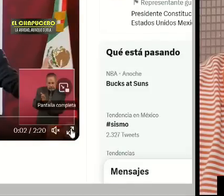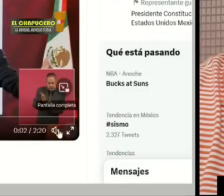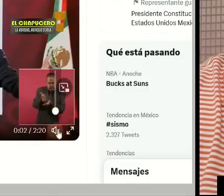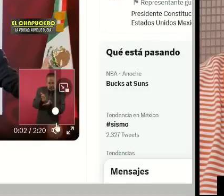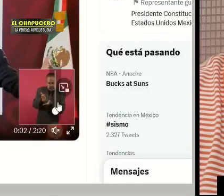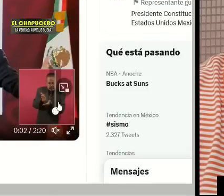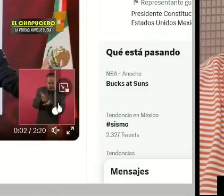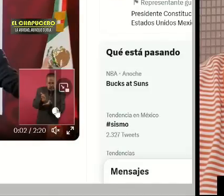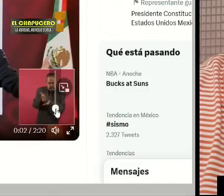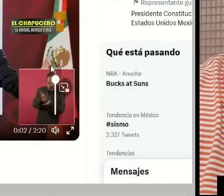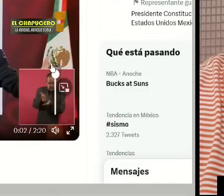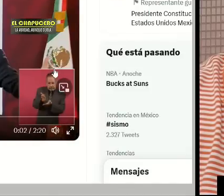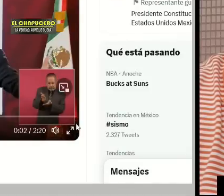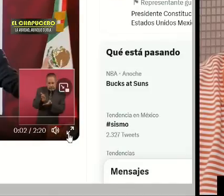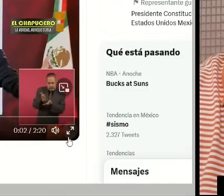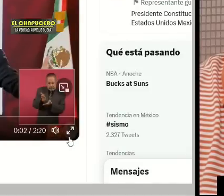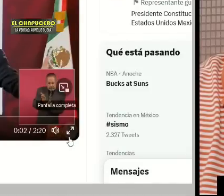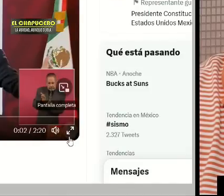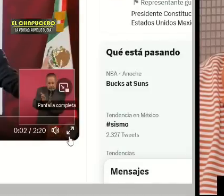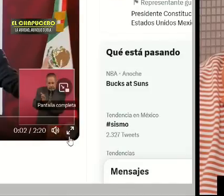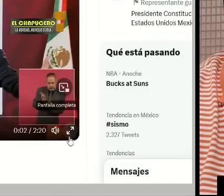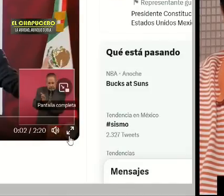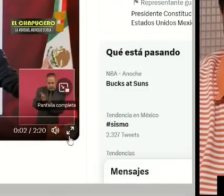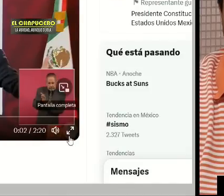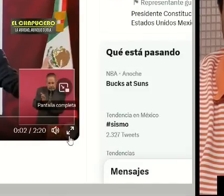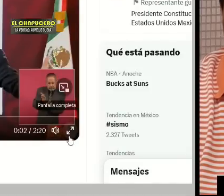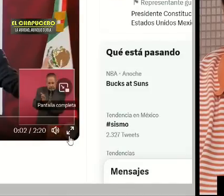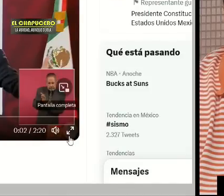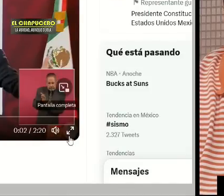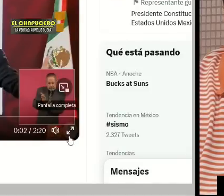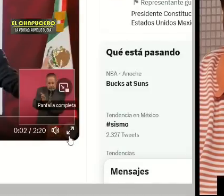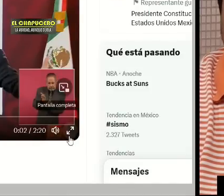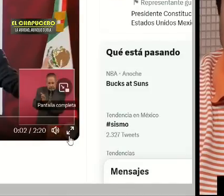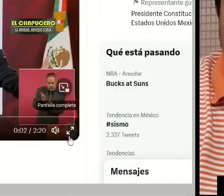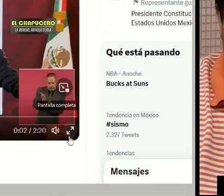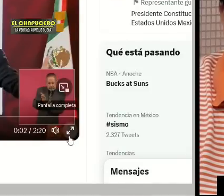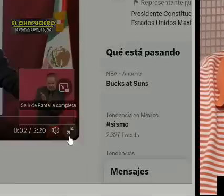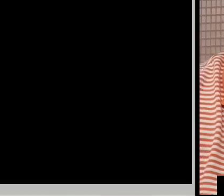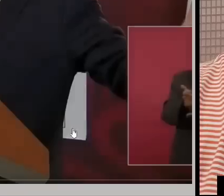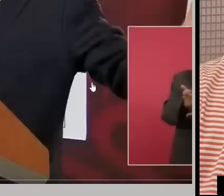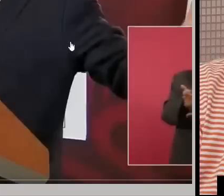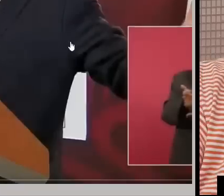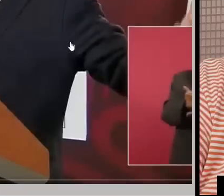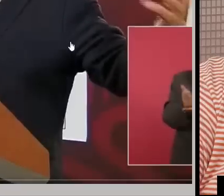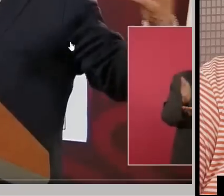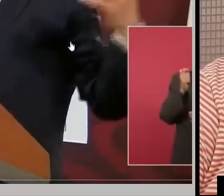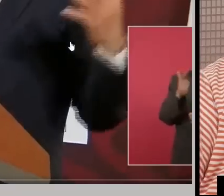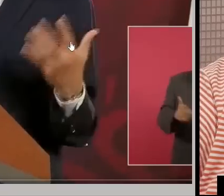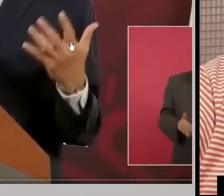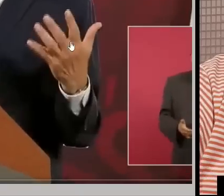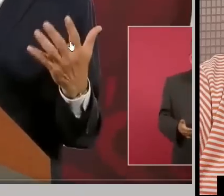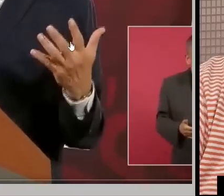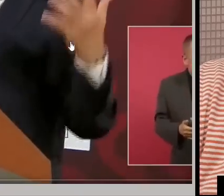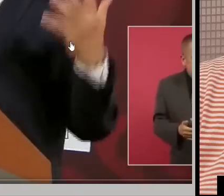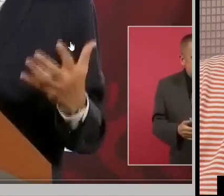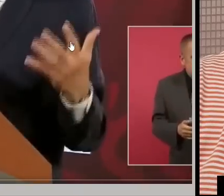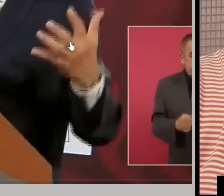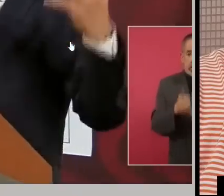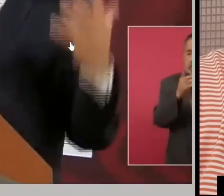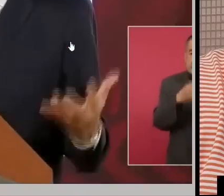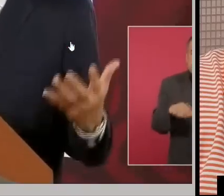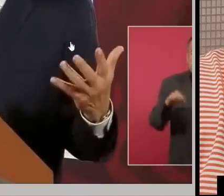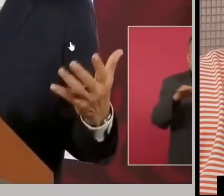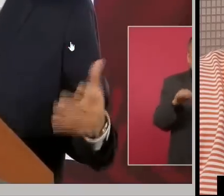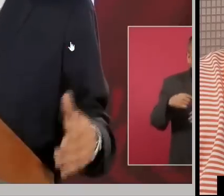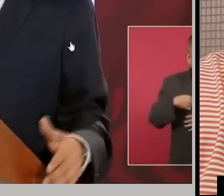dijo el día de hoy el presidente López Obrador sobre este veto total al fentanilo muy importante que el joven